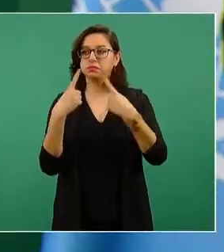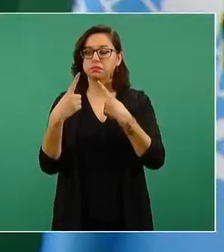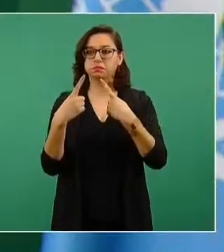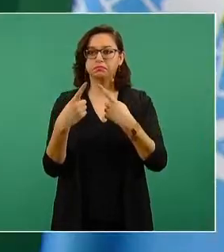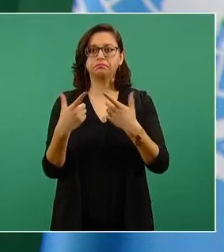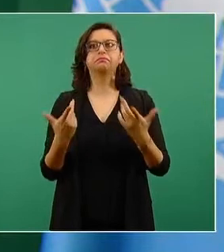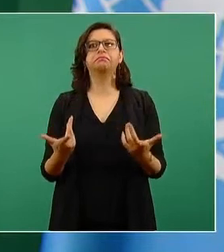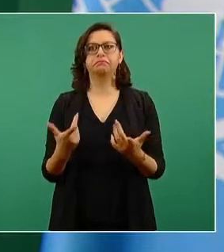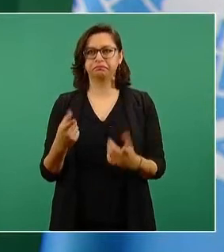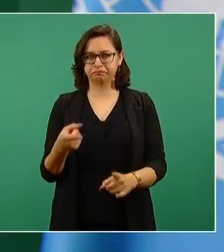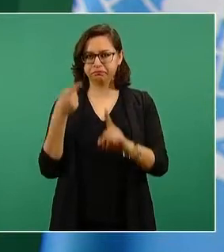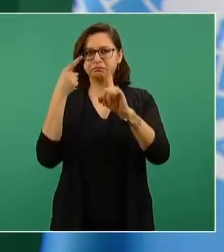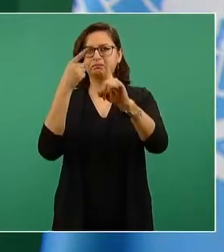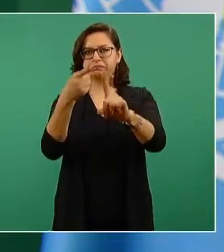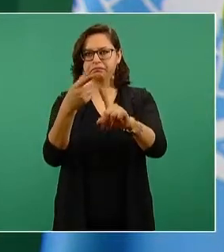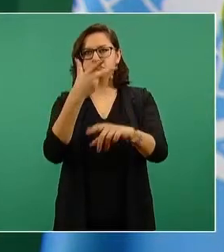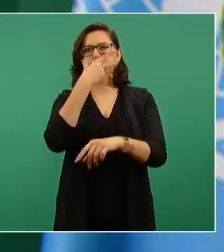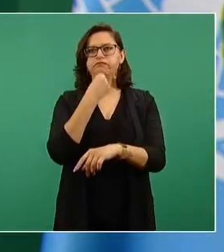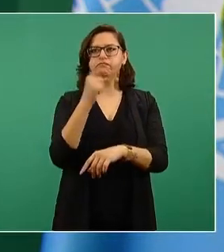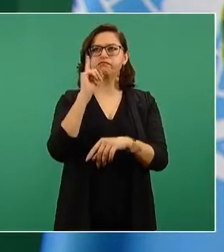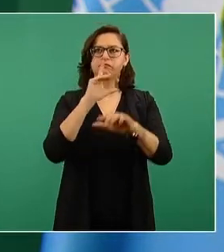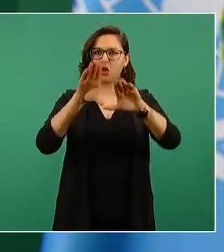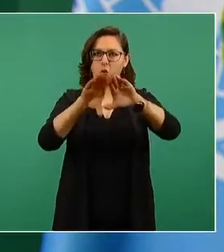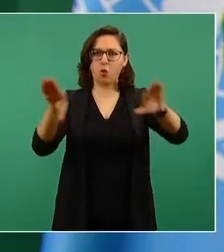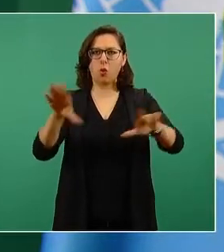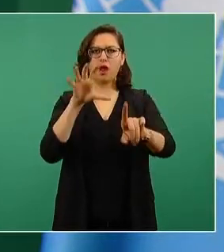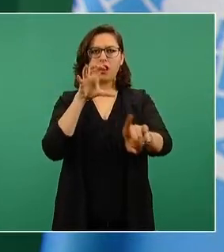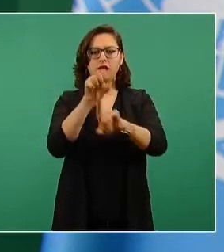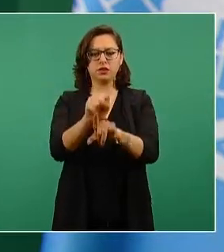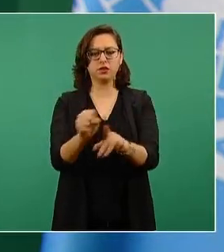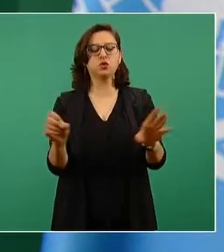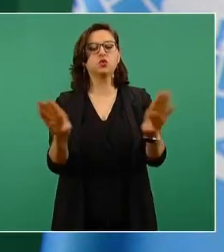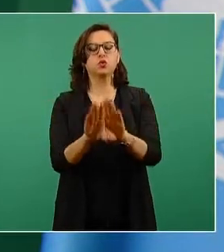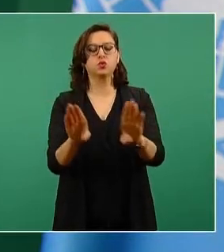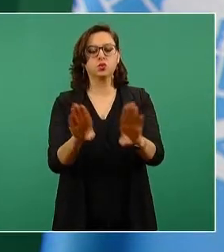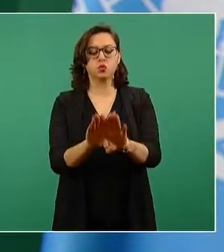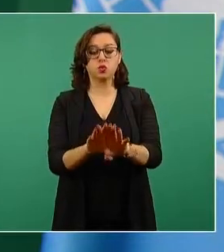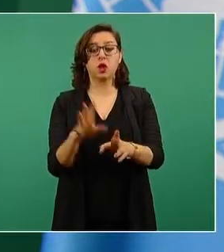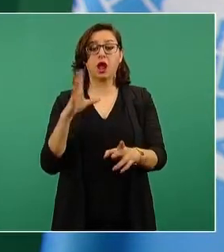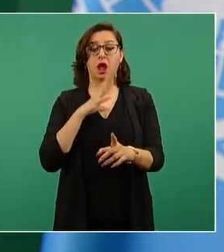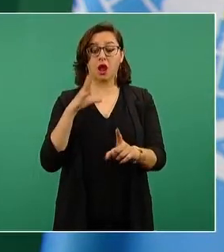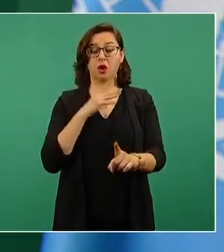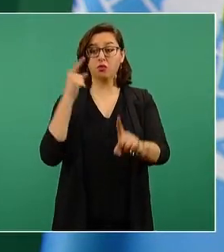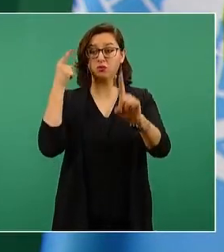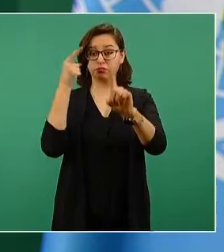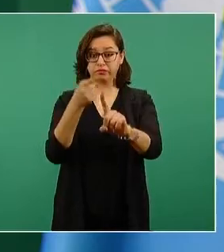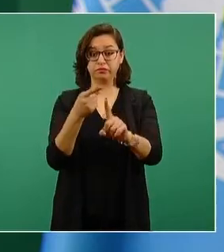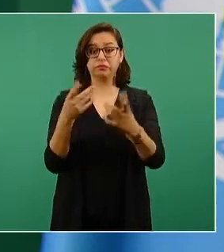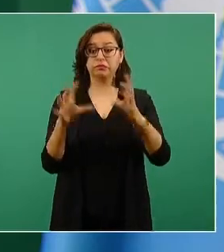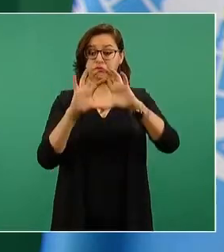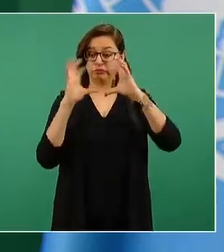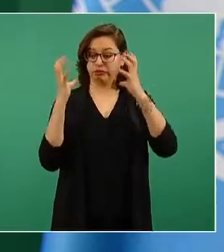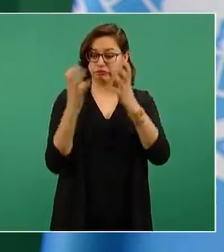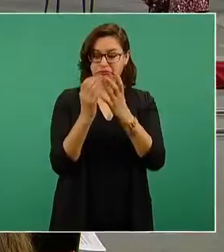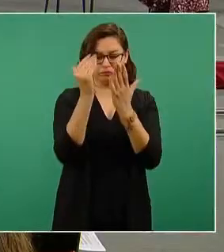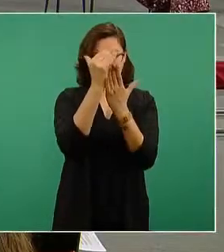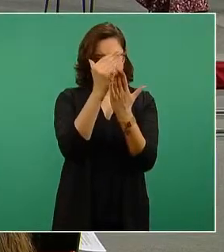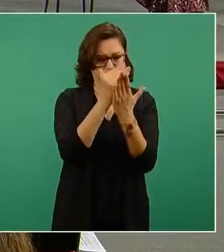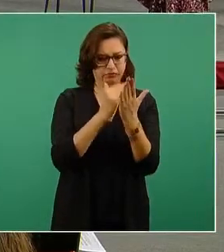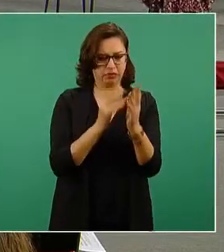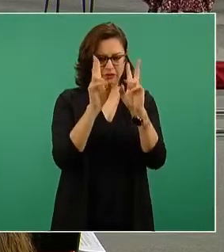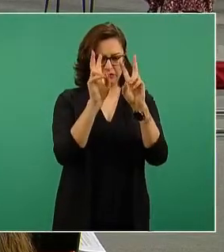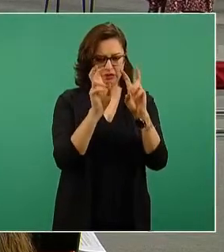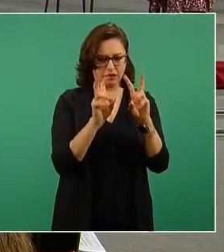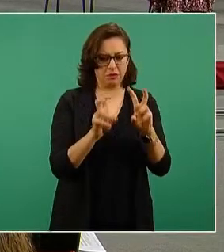Nos hemos propuesto objetivos de interés general, como el desarrollo de una agenda global que atienda a las mujeres